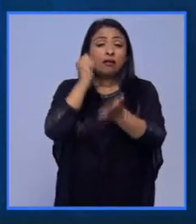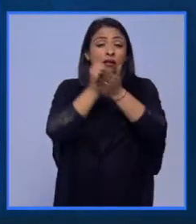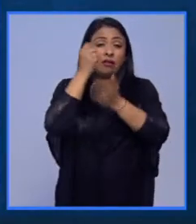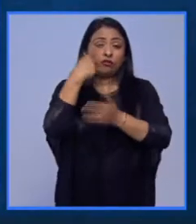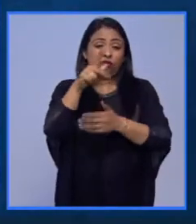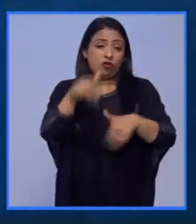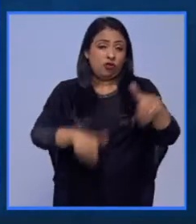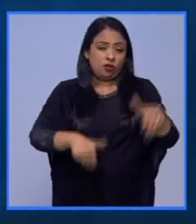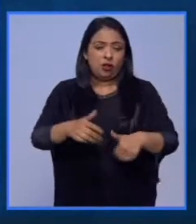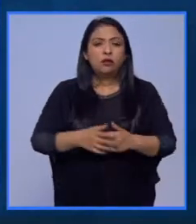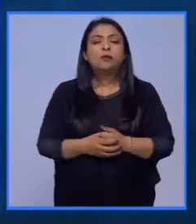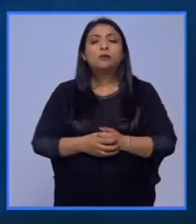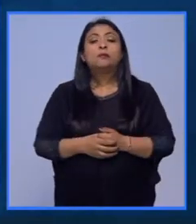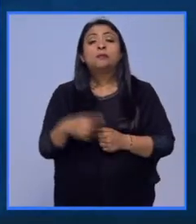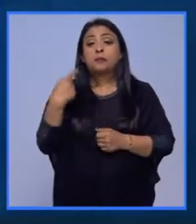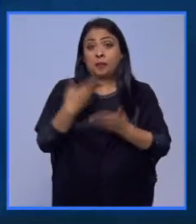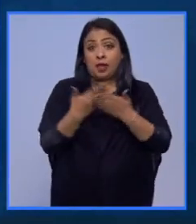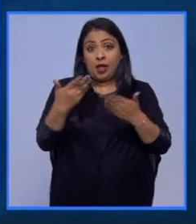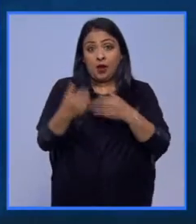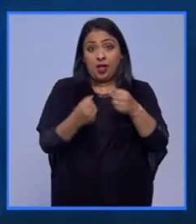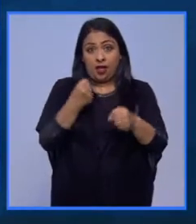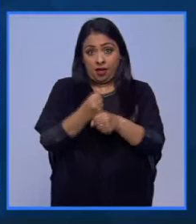escénicas. Este año,